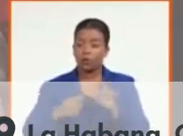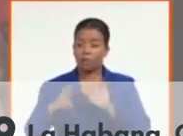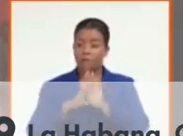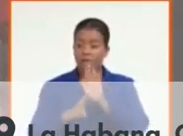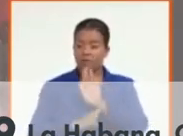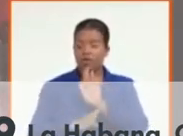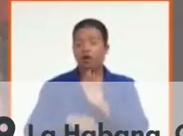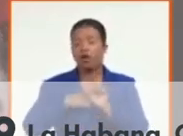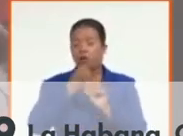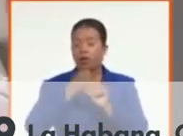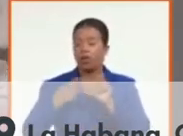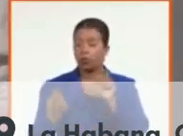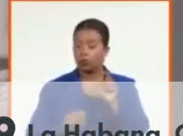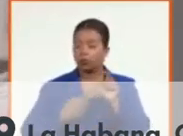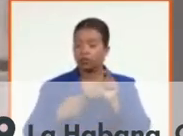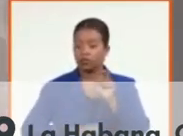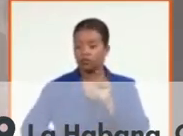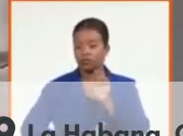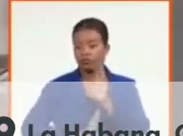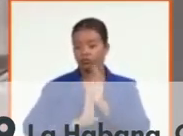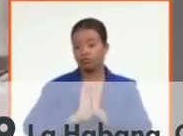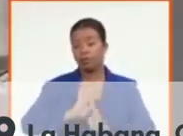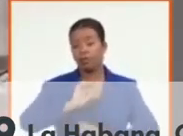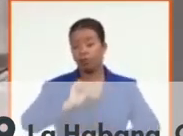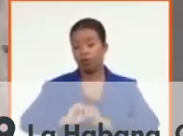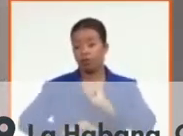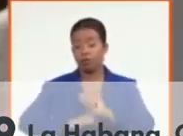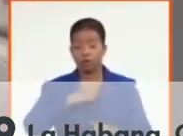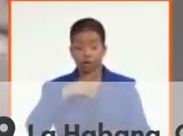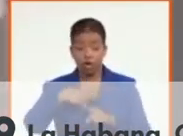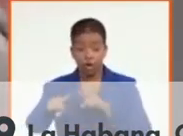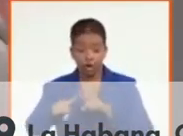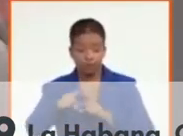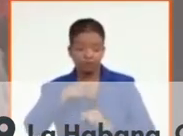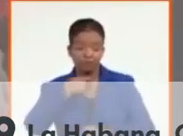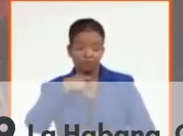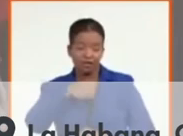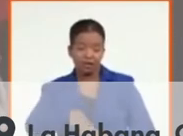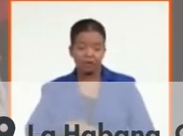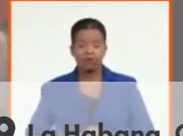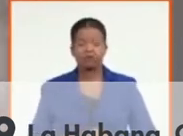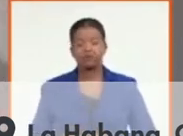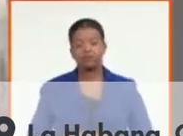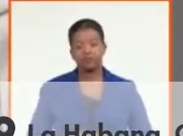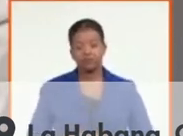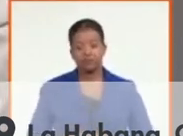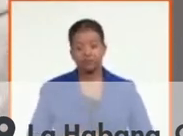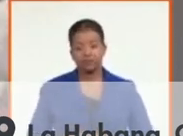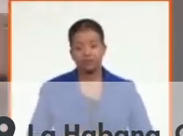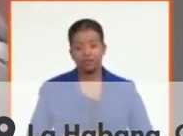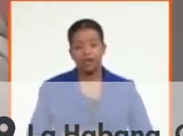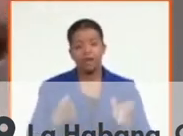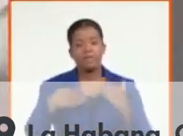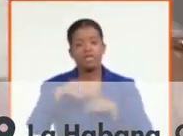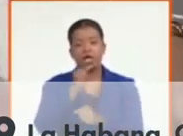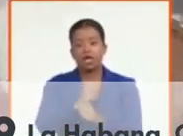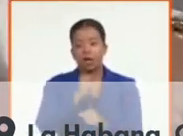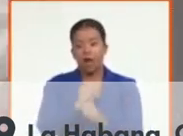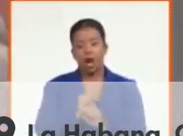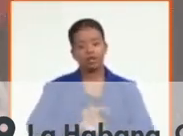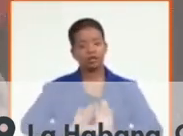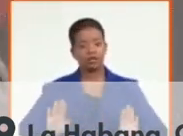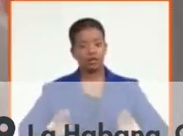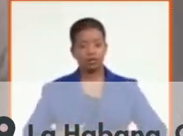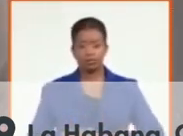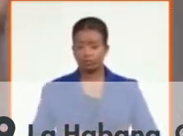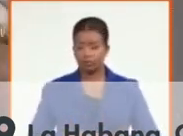podemos seguir avanzando y lo otro los gobiernos que esto no es el ministerio financia de precio esto a nivel de gobierno esto allá